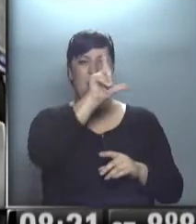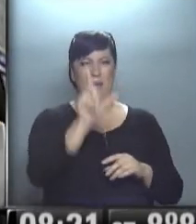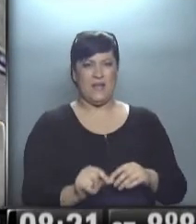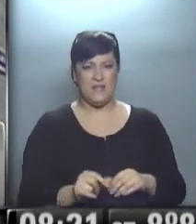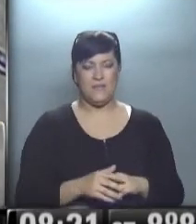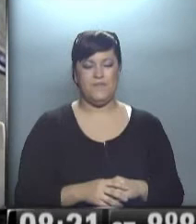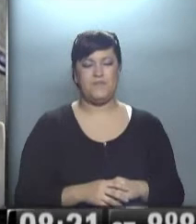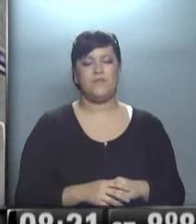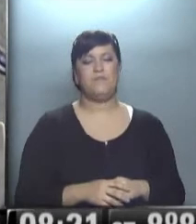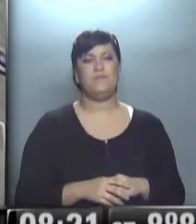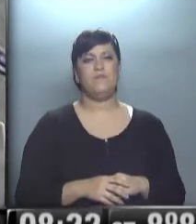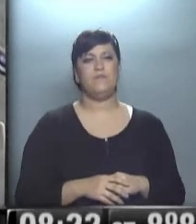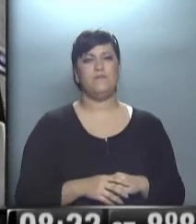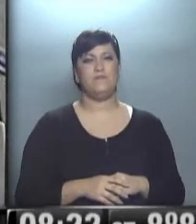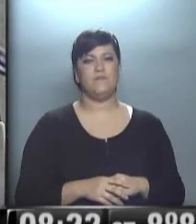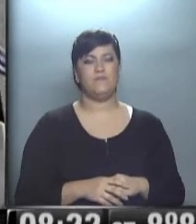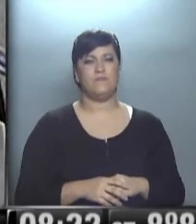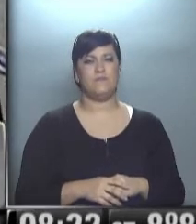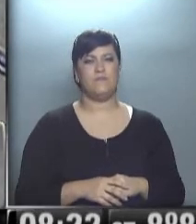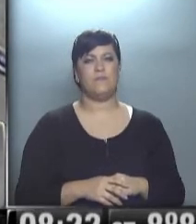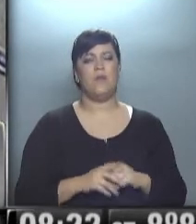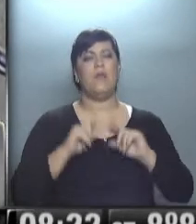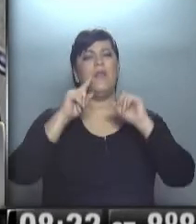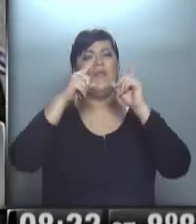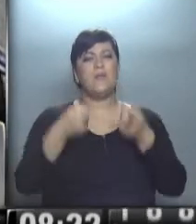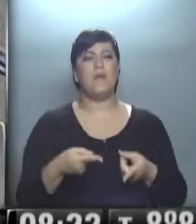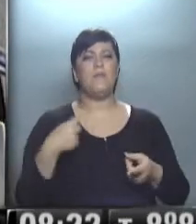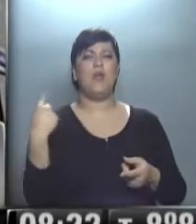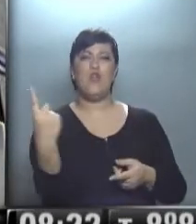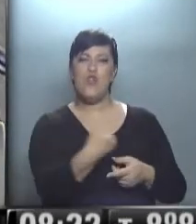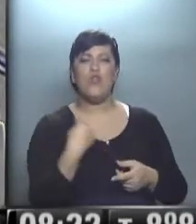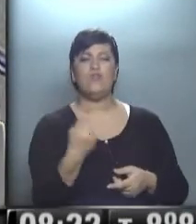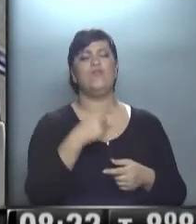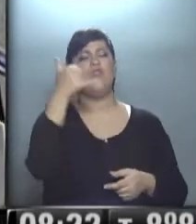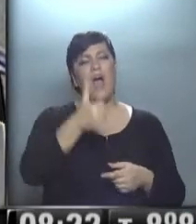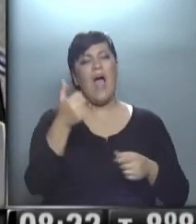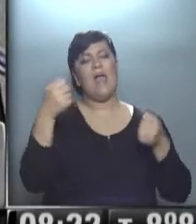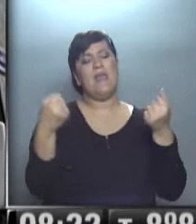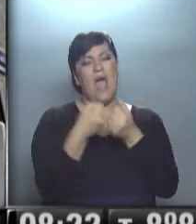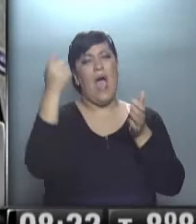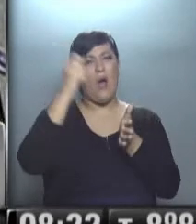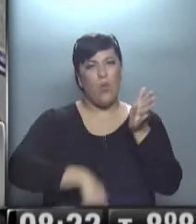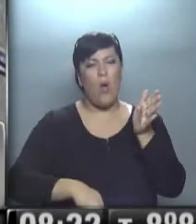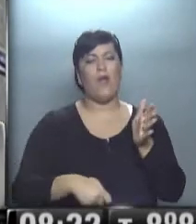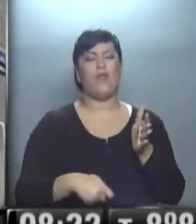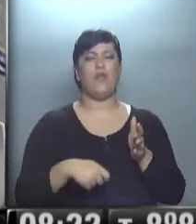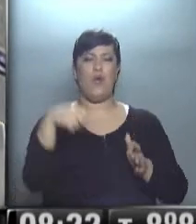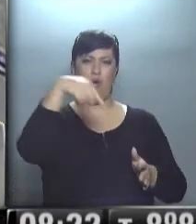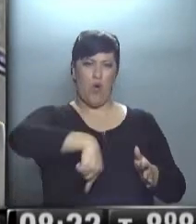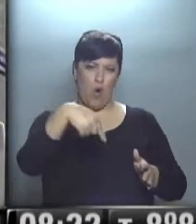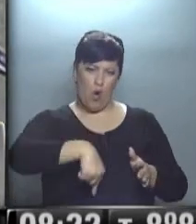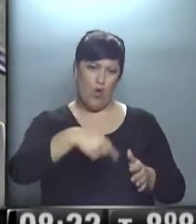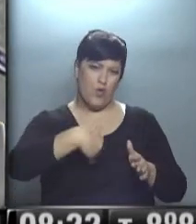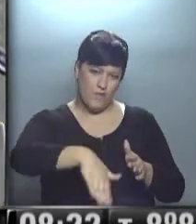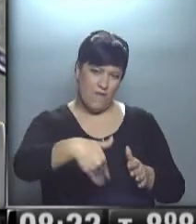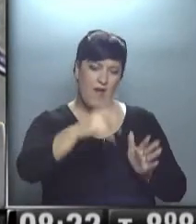también nosotros tenemos un acuerdo que se suscribe en el día de la fecha que es un